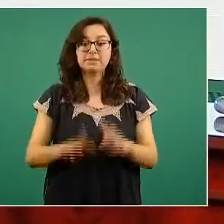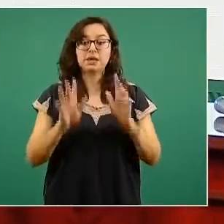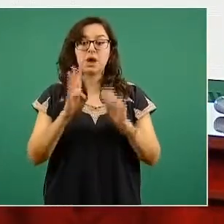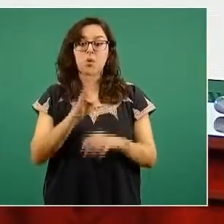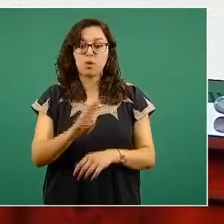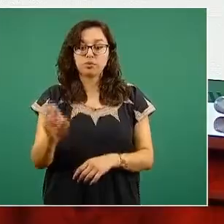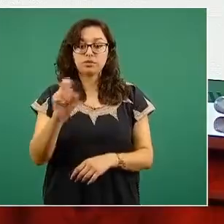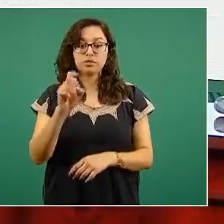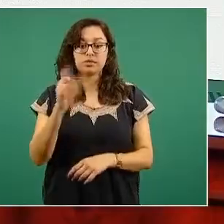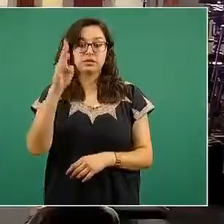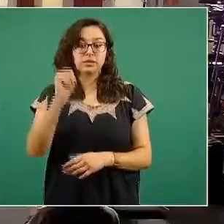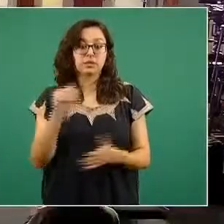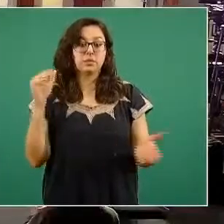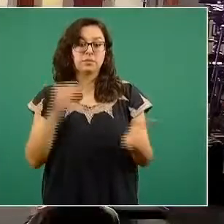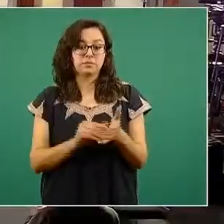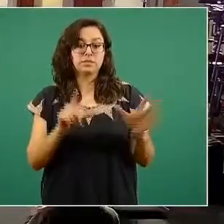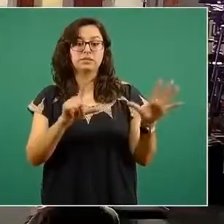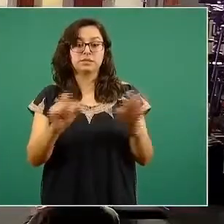de